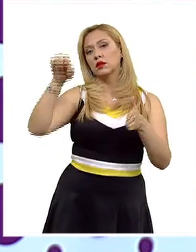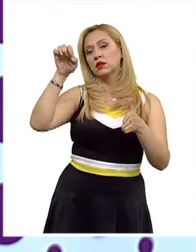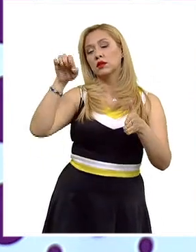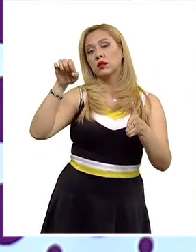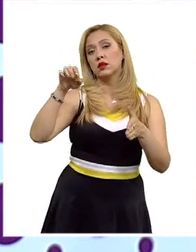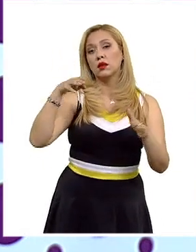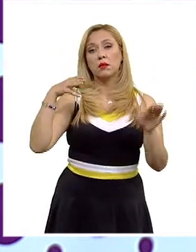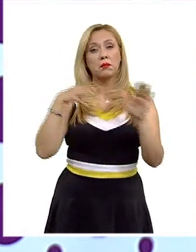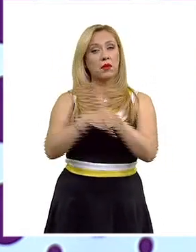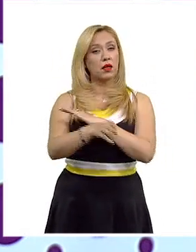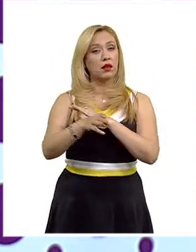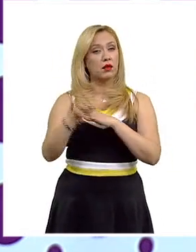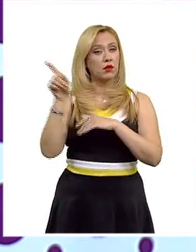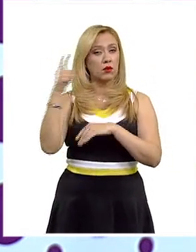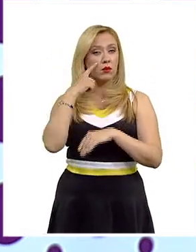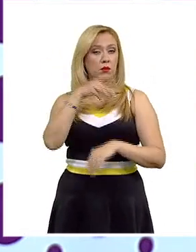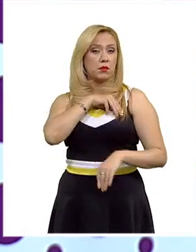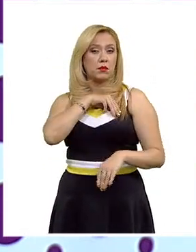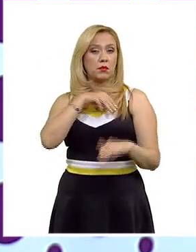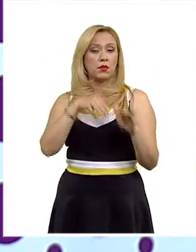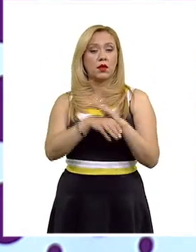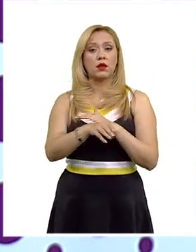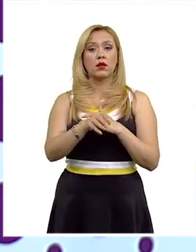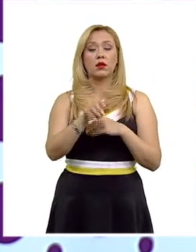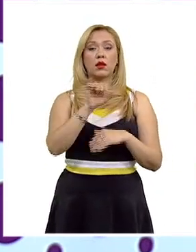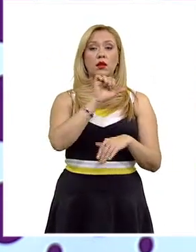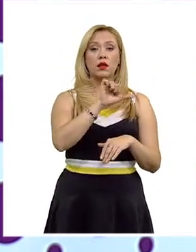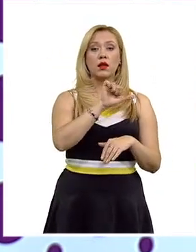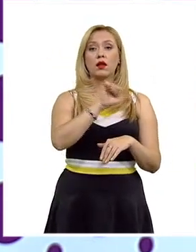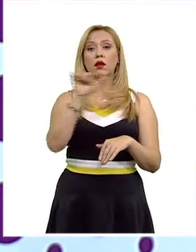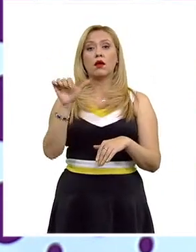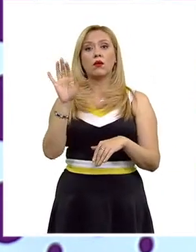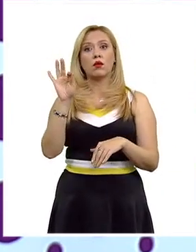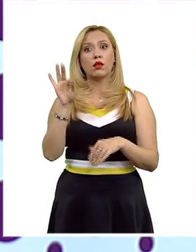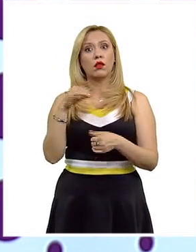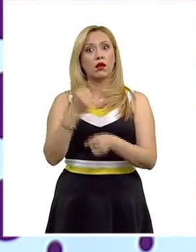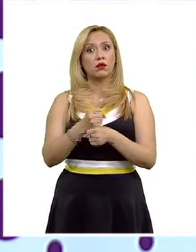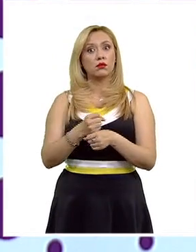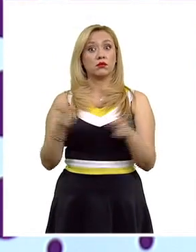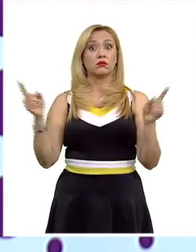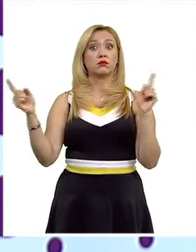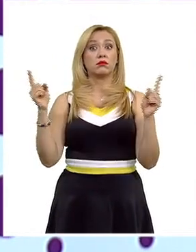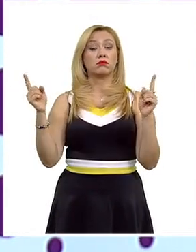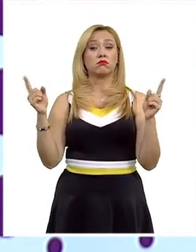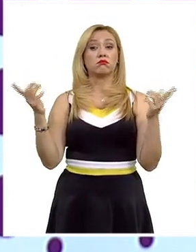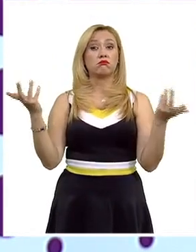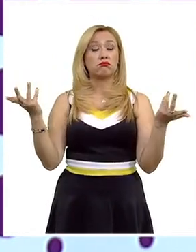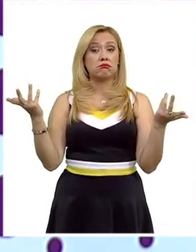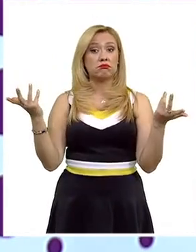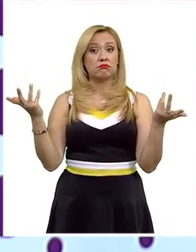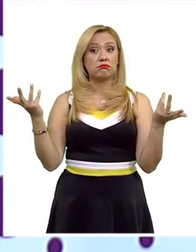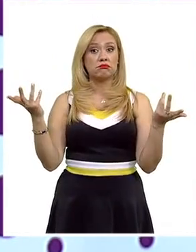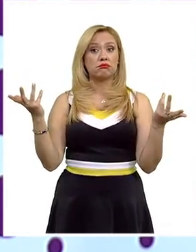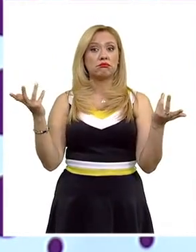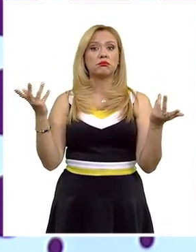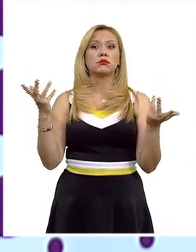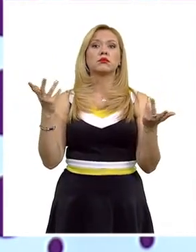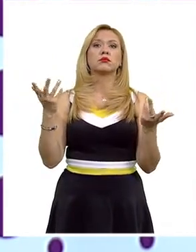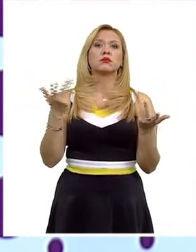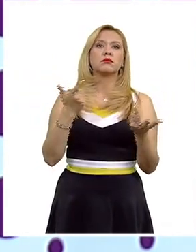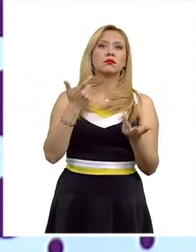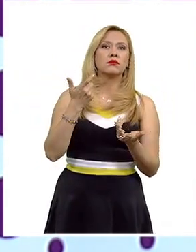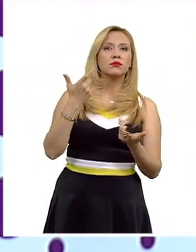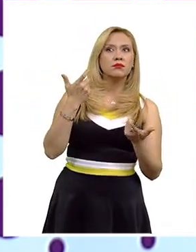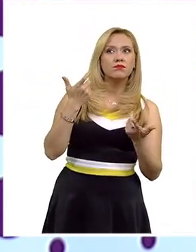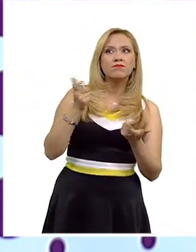el metro, entre los 26 y 40 años. Entonces, porque también la imagen del agresor está atravesado por elementos de clase,